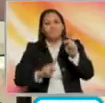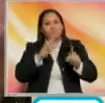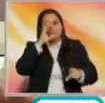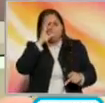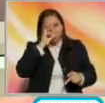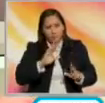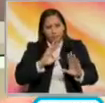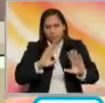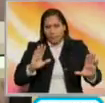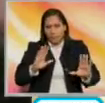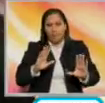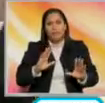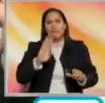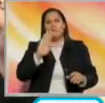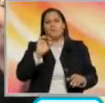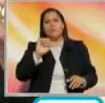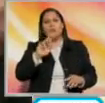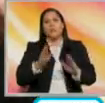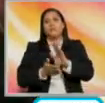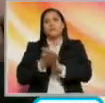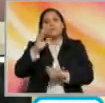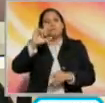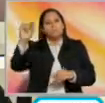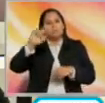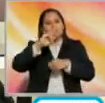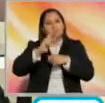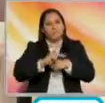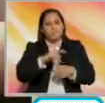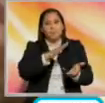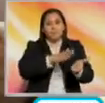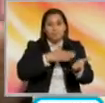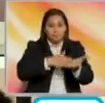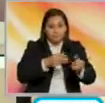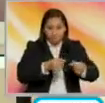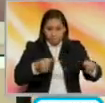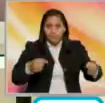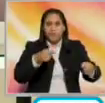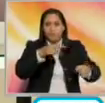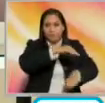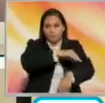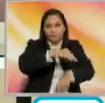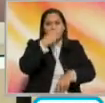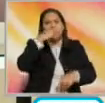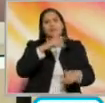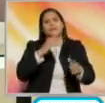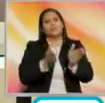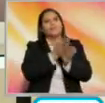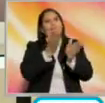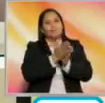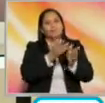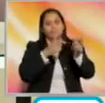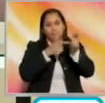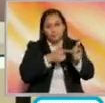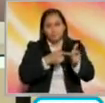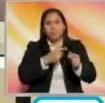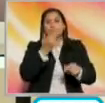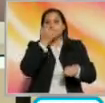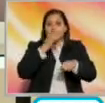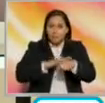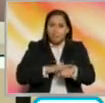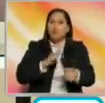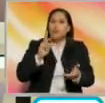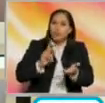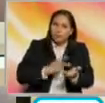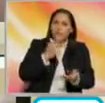obras, Boari sale del país, pero deja muchos documentos para terminar la obra, y en diferentes procesos administrativos se